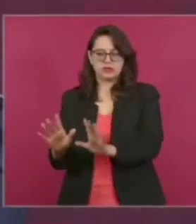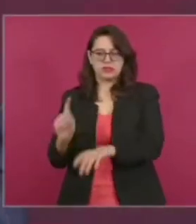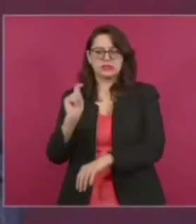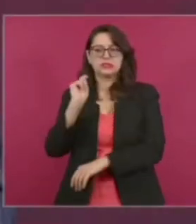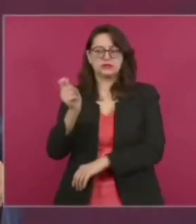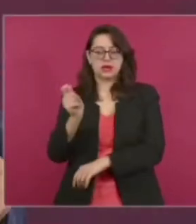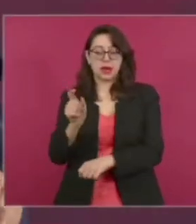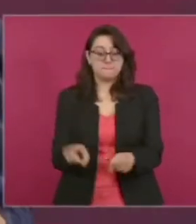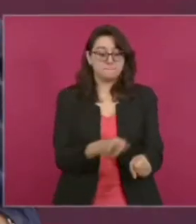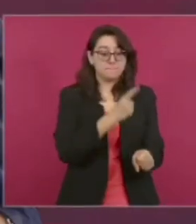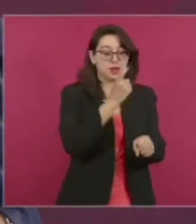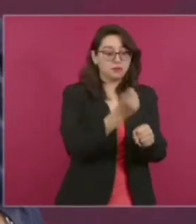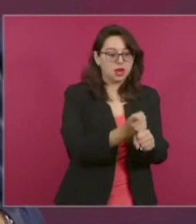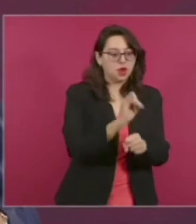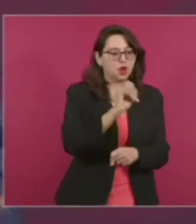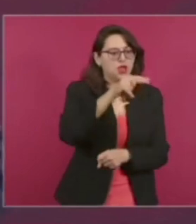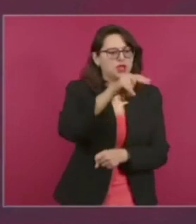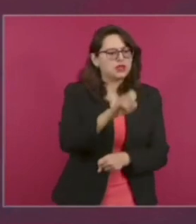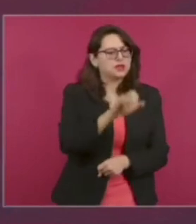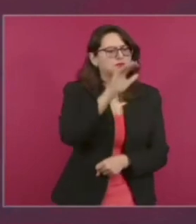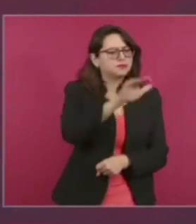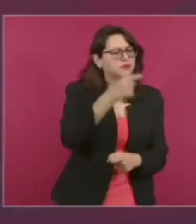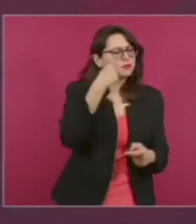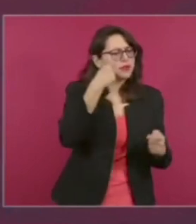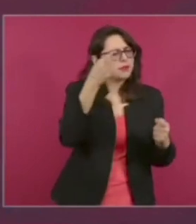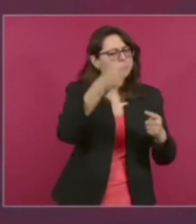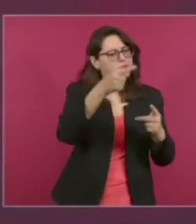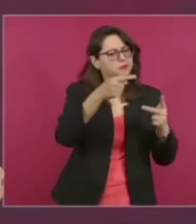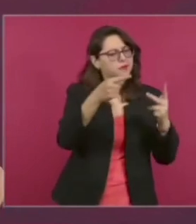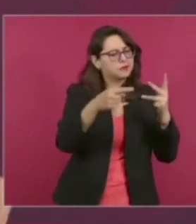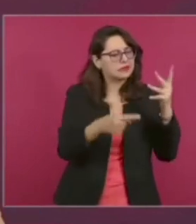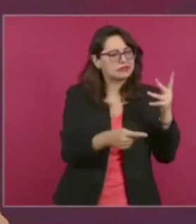acudir al tribunal.